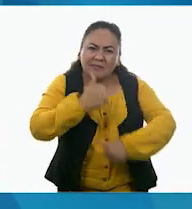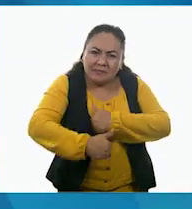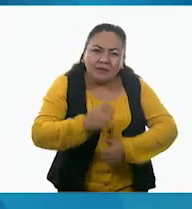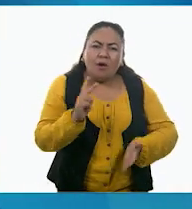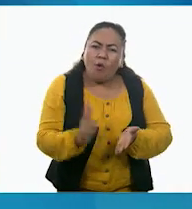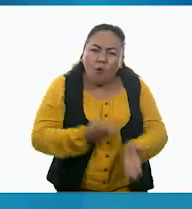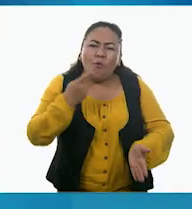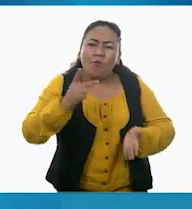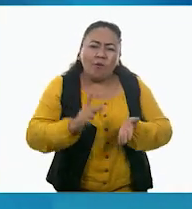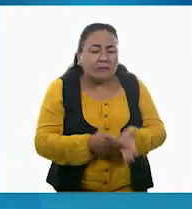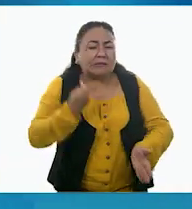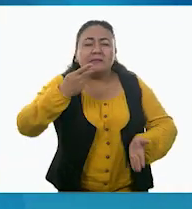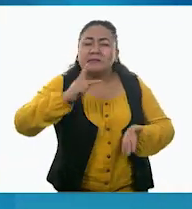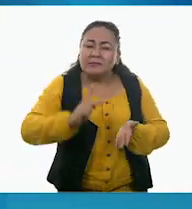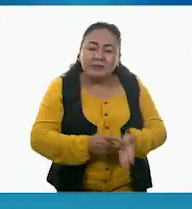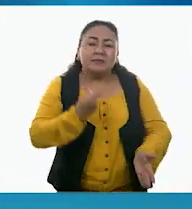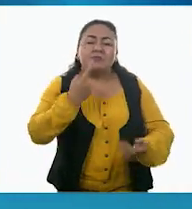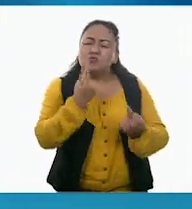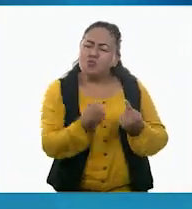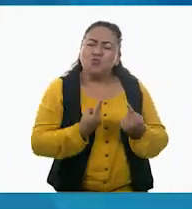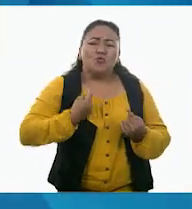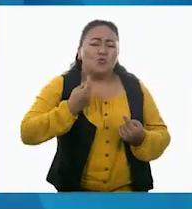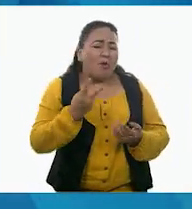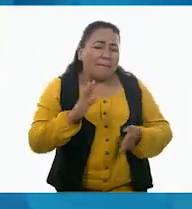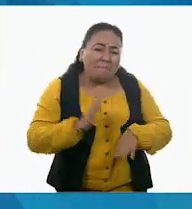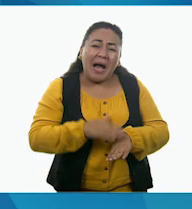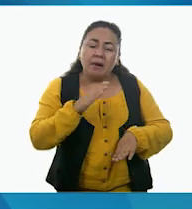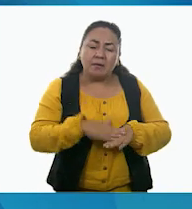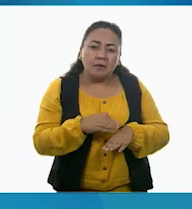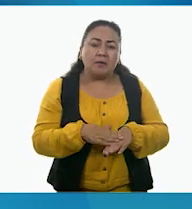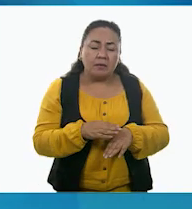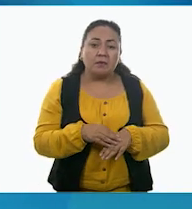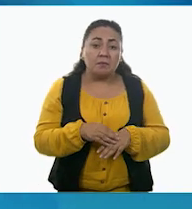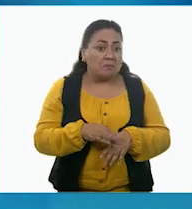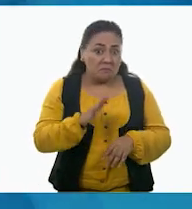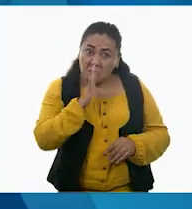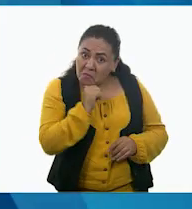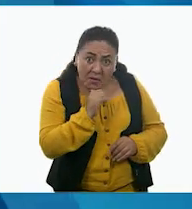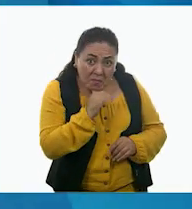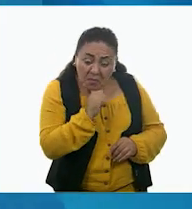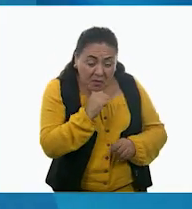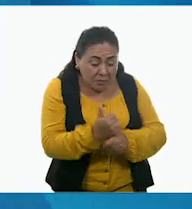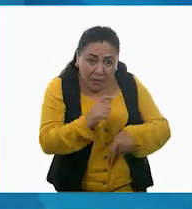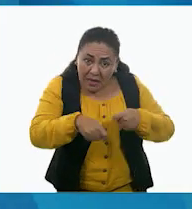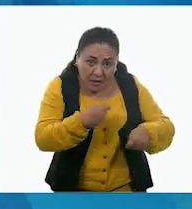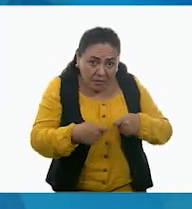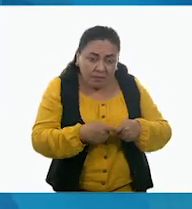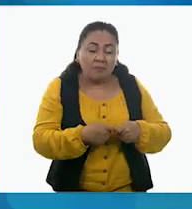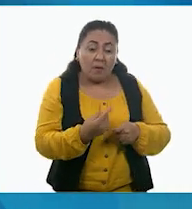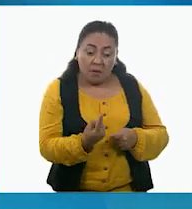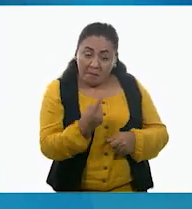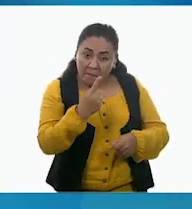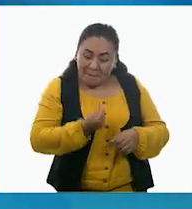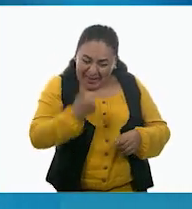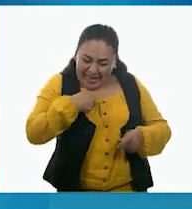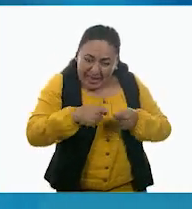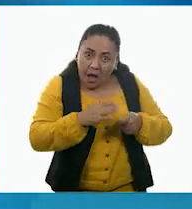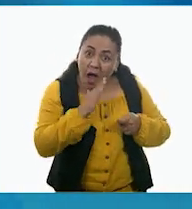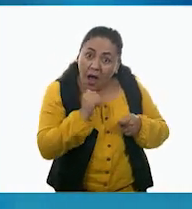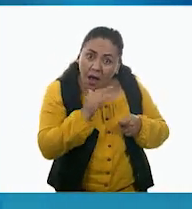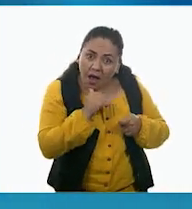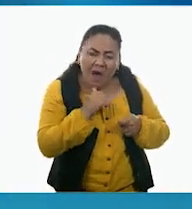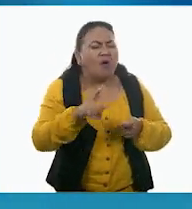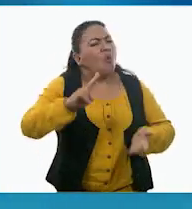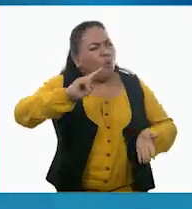yeyeco sepa guanoc sepa? ¿Cuáli? La amo ti huele tiquilpía mocac. ¿Queman ti yeyeco astopan? ¿Si